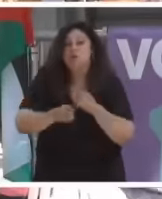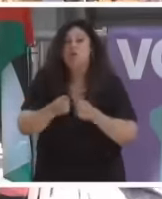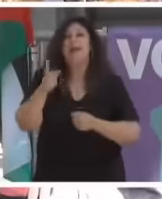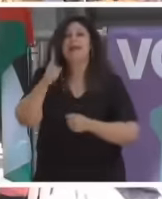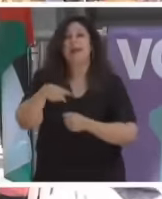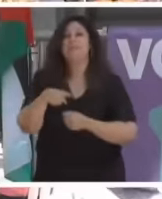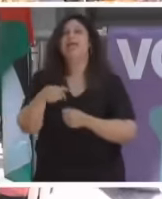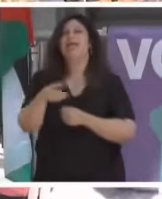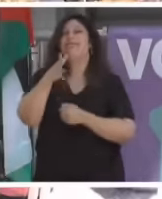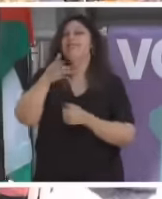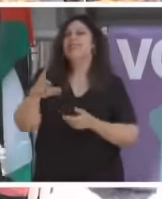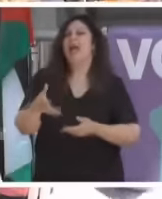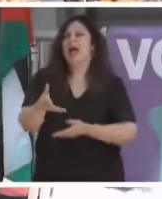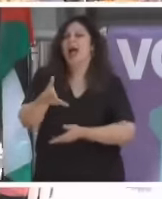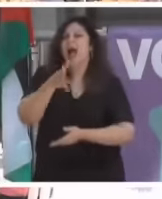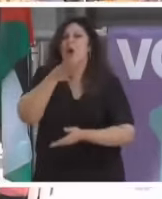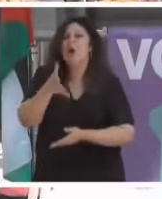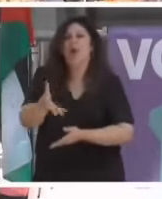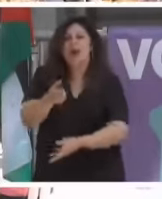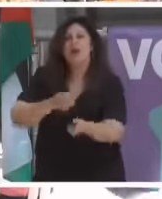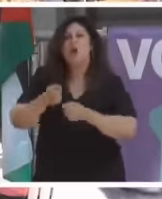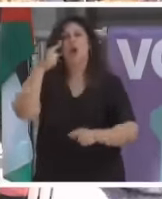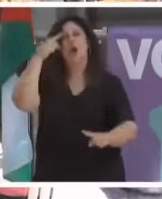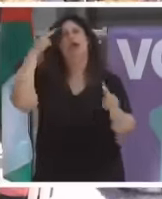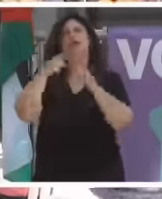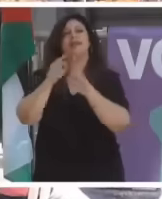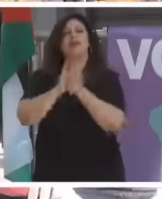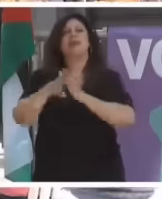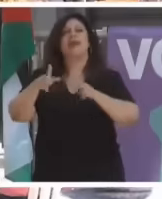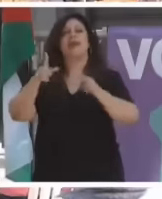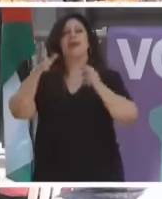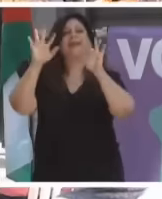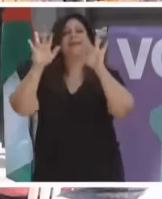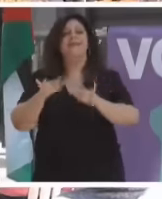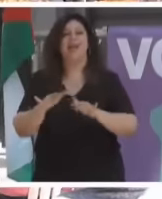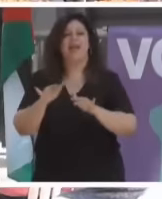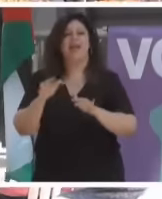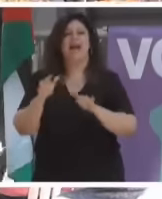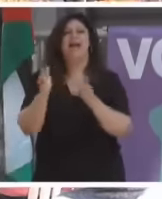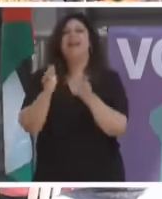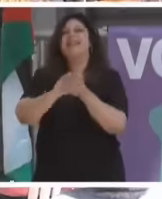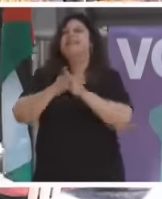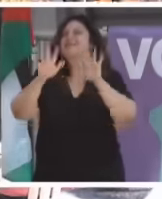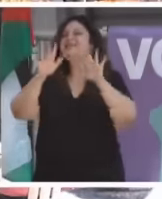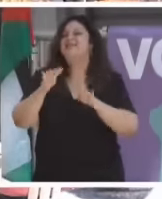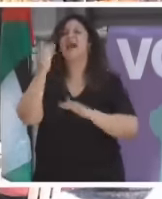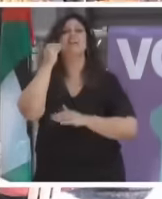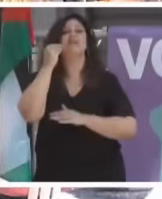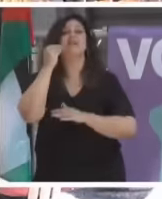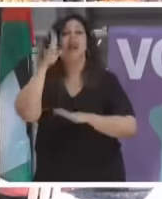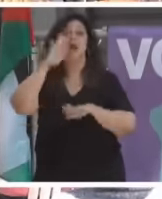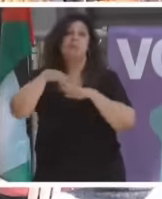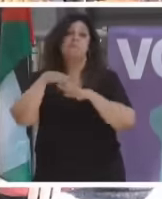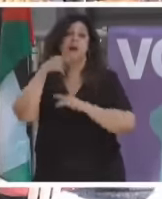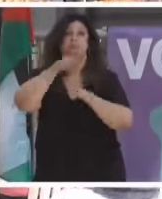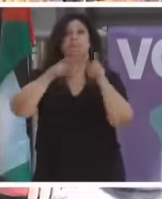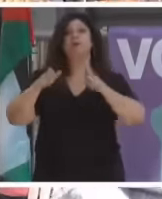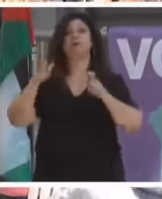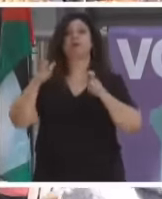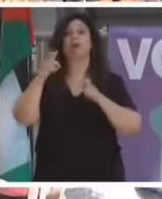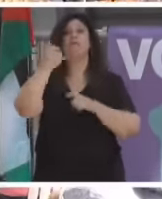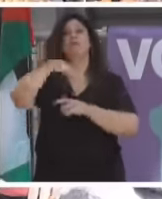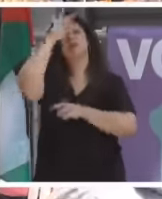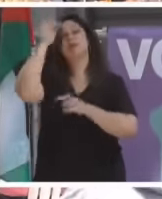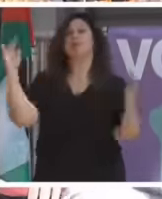crear nieve artificial en Sierra Nevada para que la gente pudiente pueda venir a pasar un fin de semana a costa de nuestros